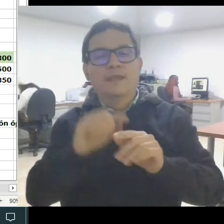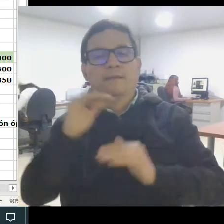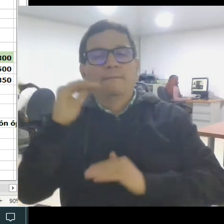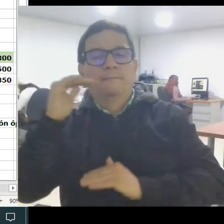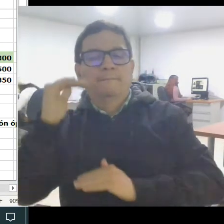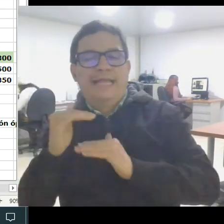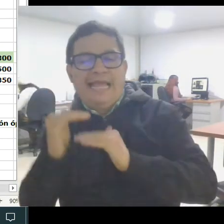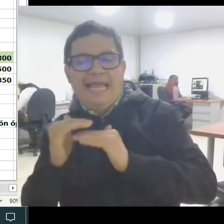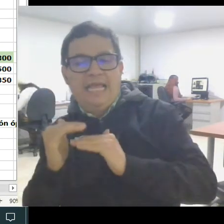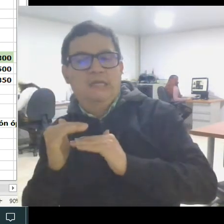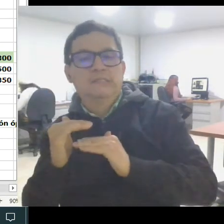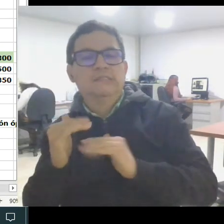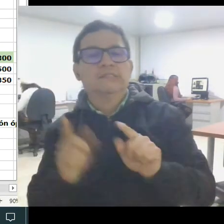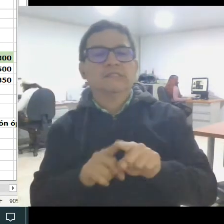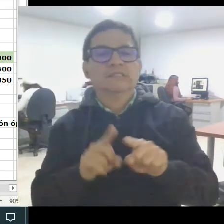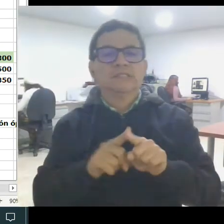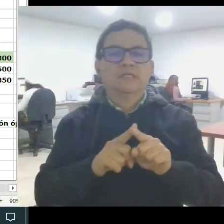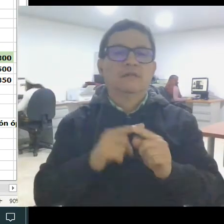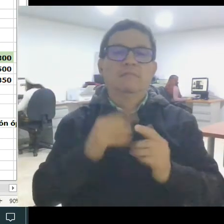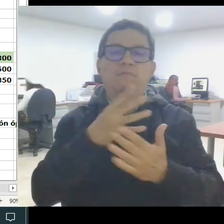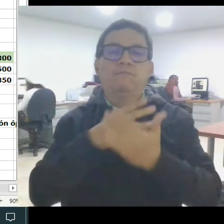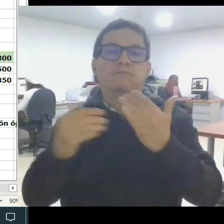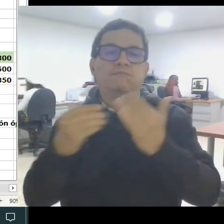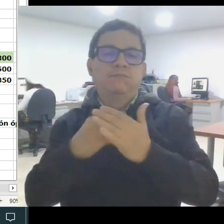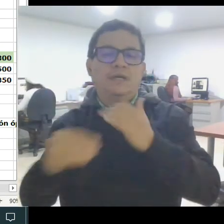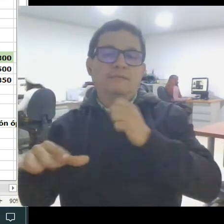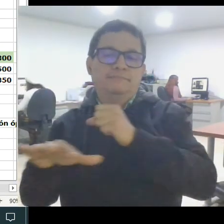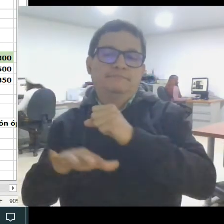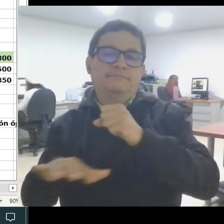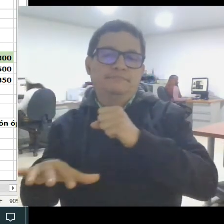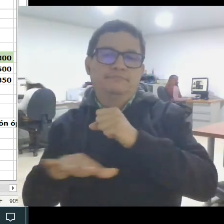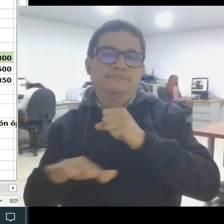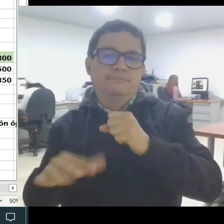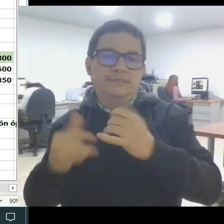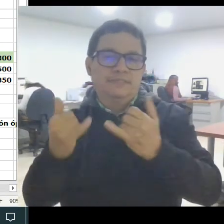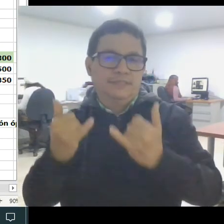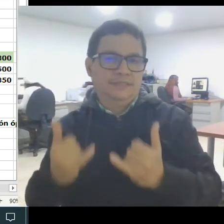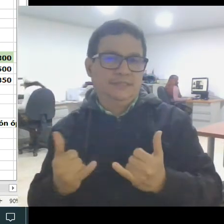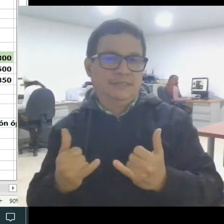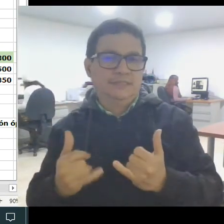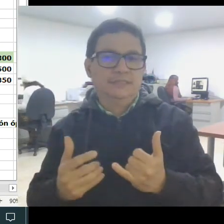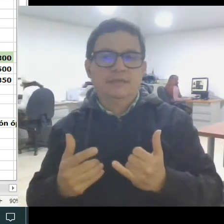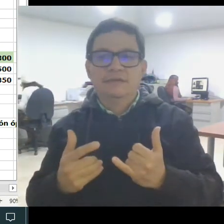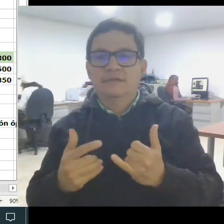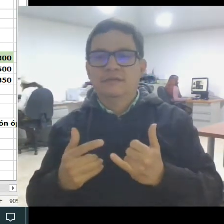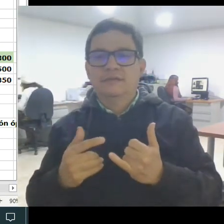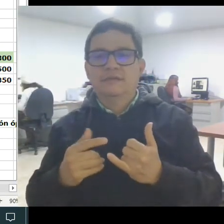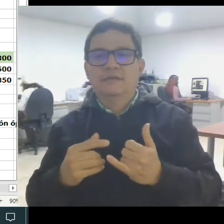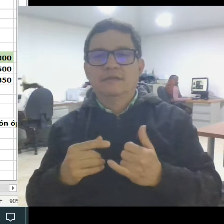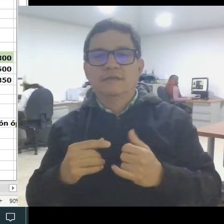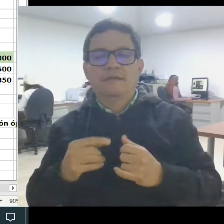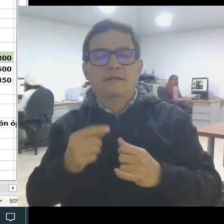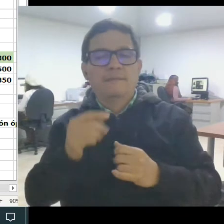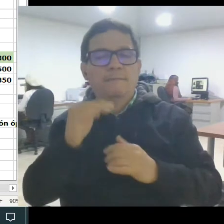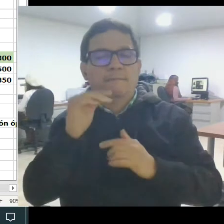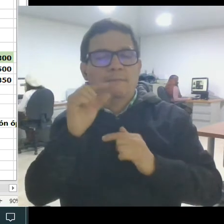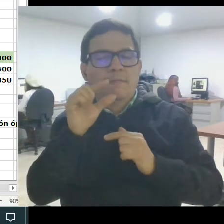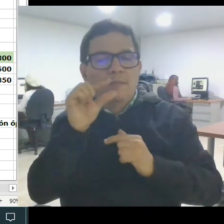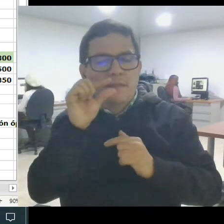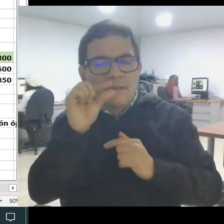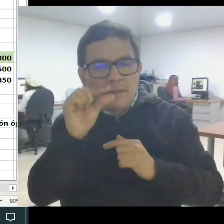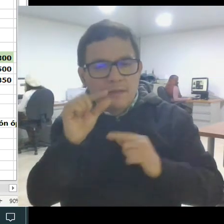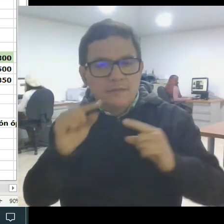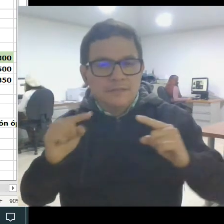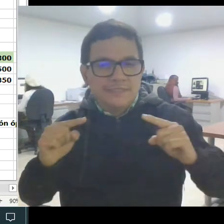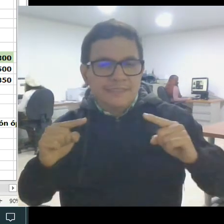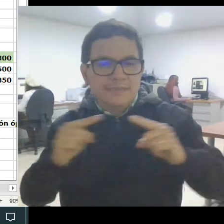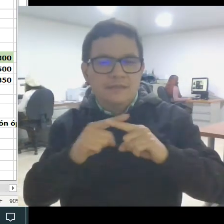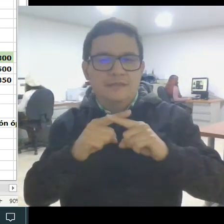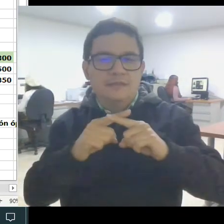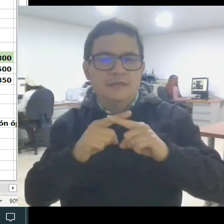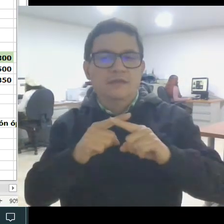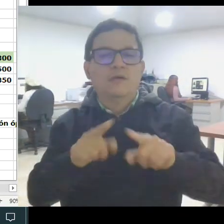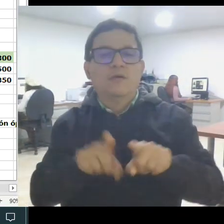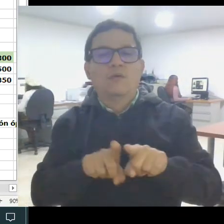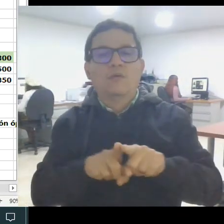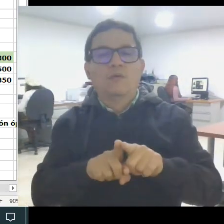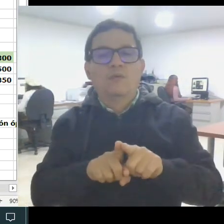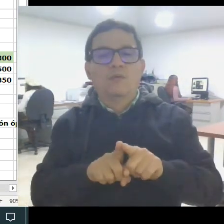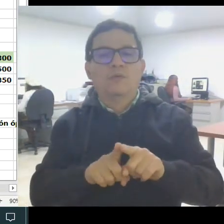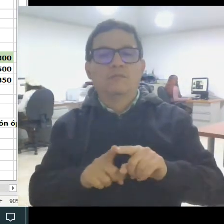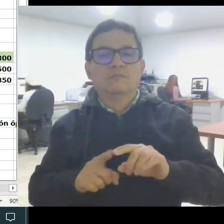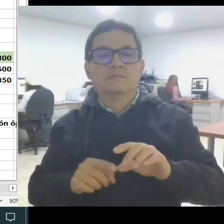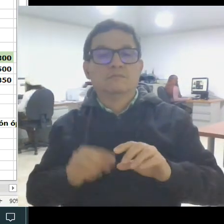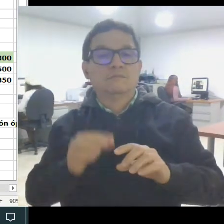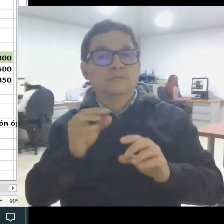la variable saliente es la variable básica actual, con la menor intersección. Razón mínima con denominador